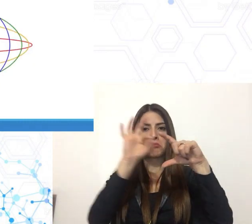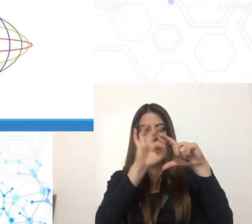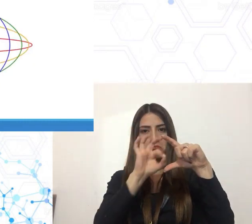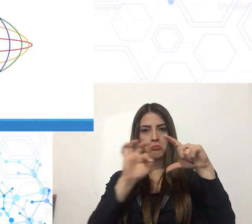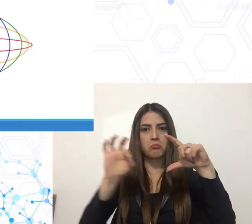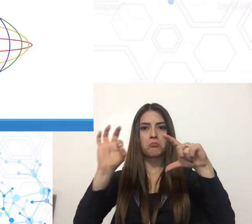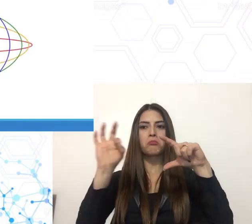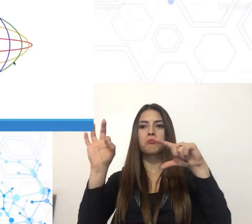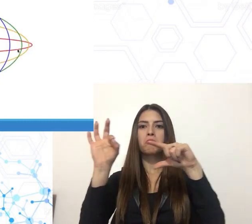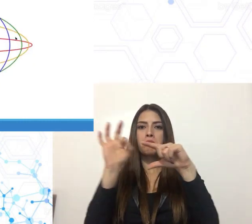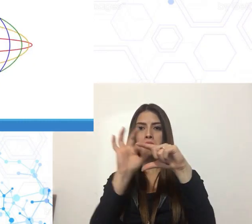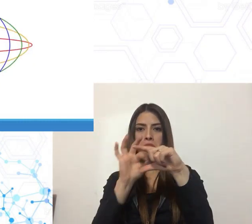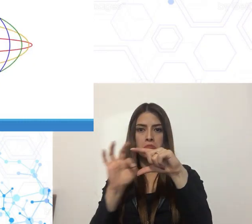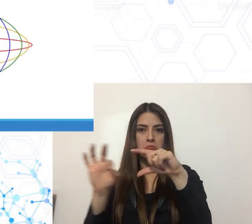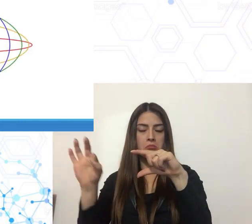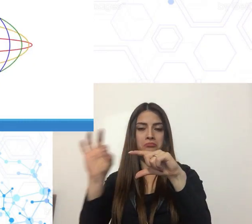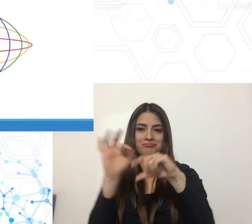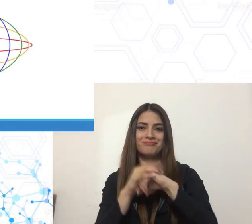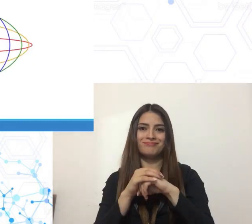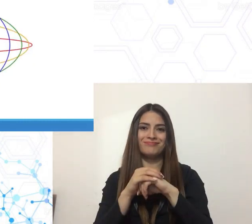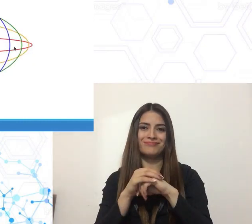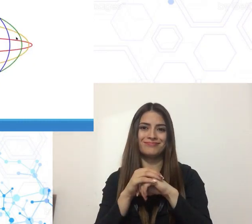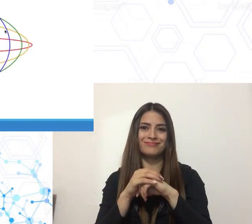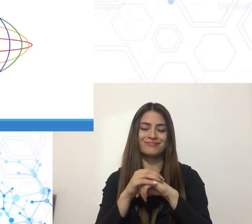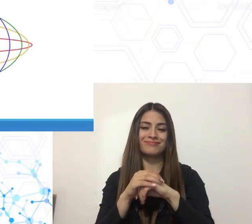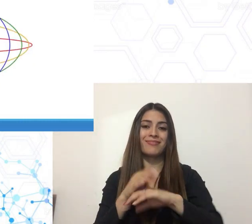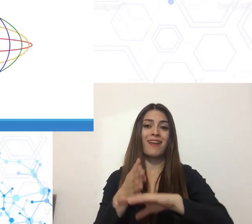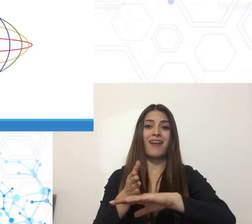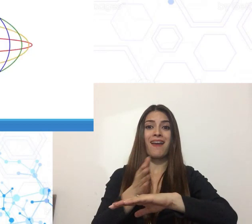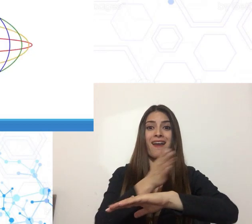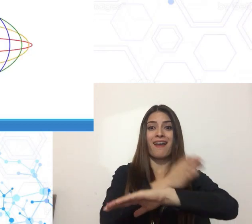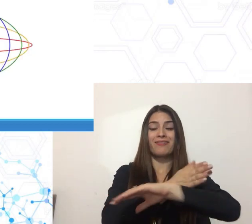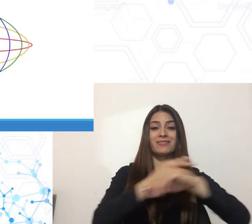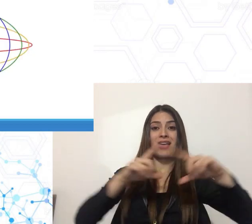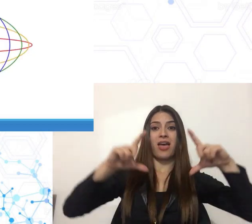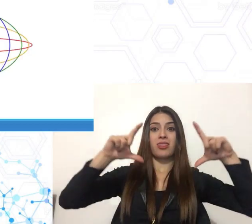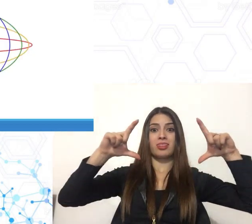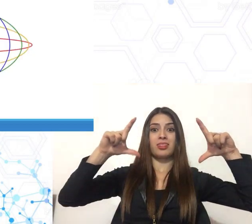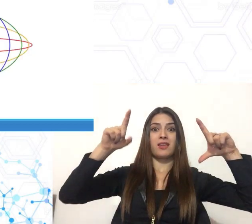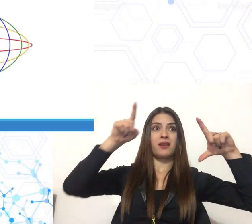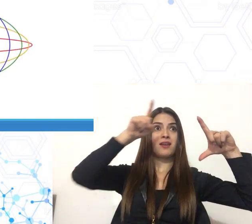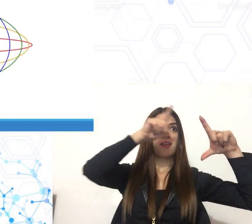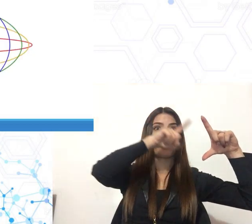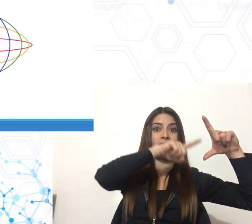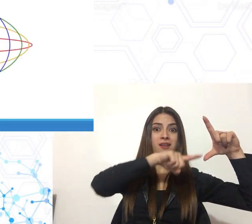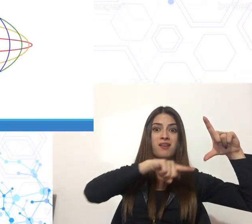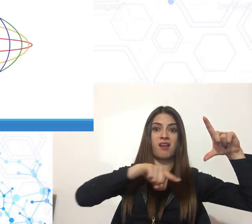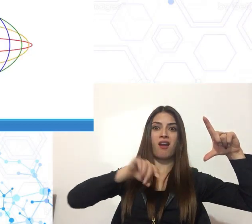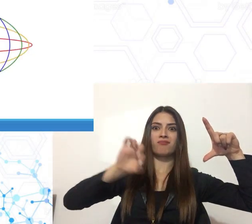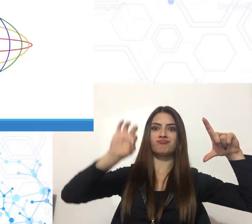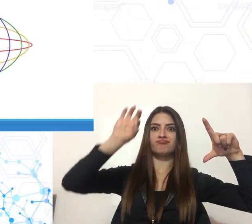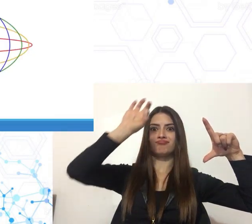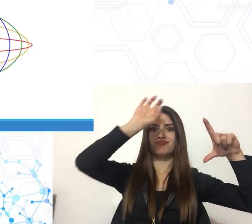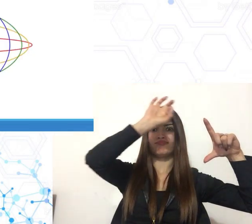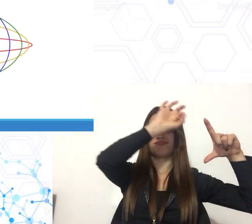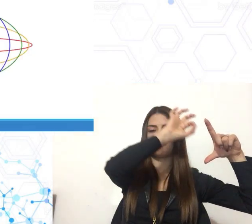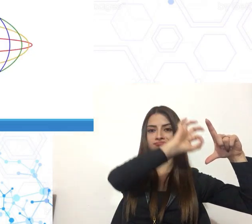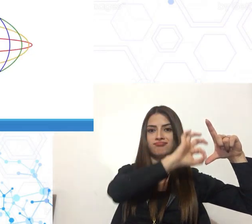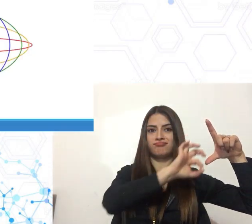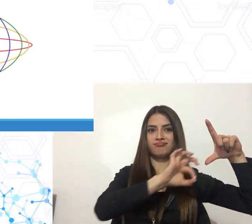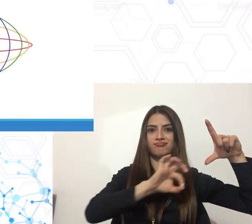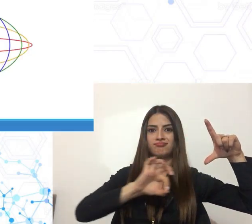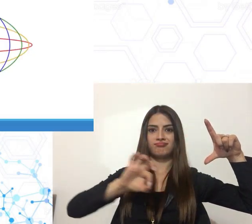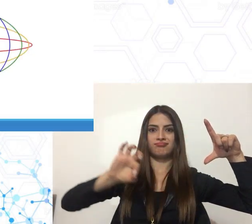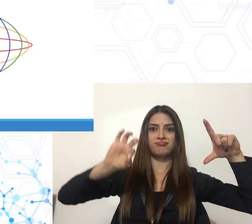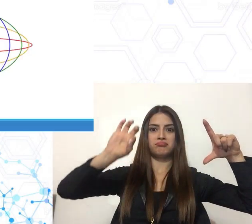Bohr, sino que al hacerse elipse podríamos encontrarlo más cercanamente, de tal manera que él es el